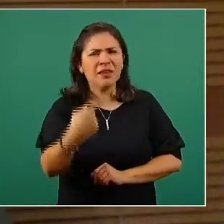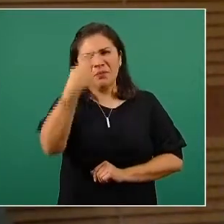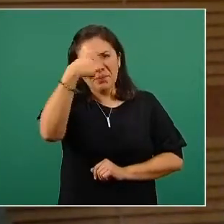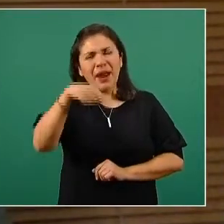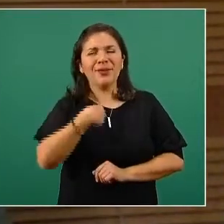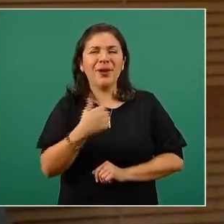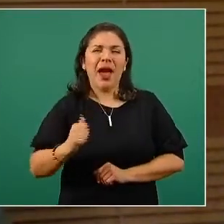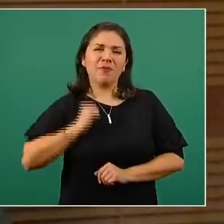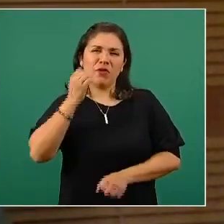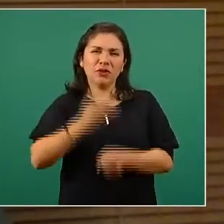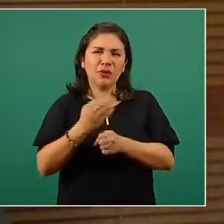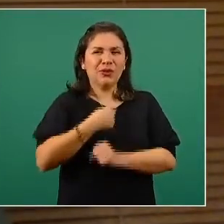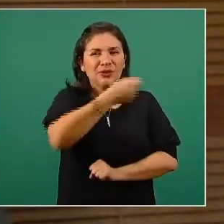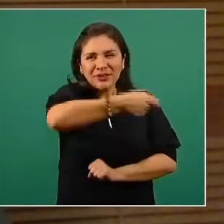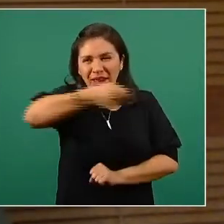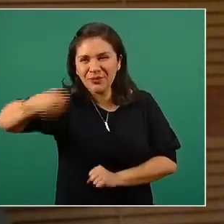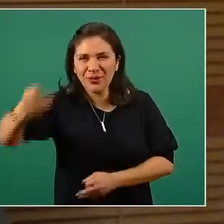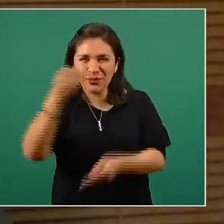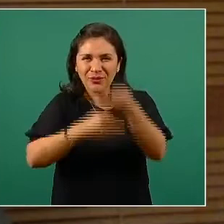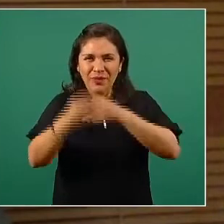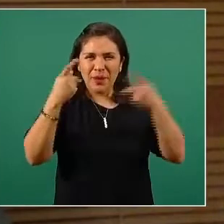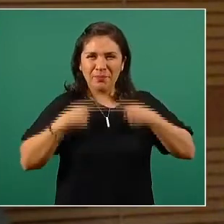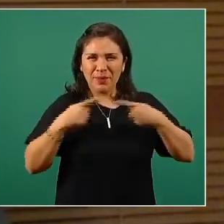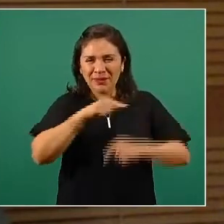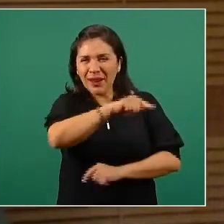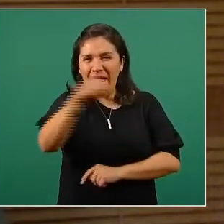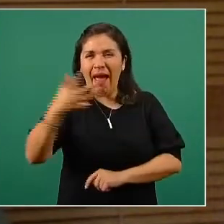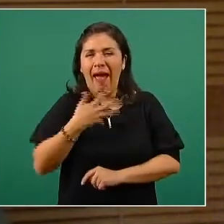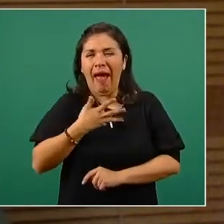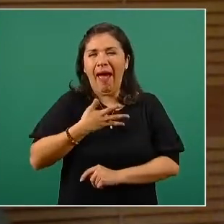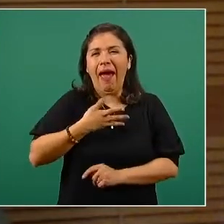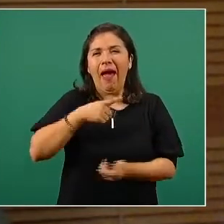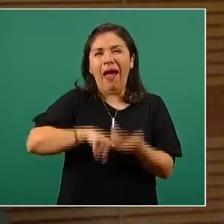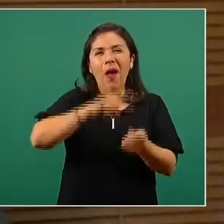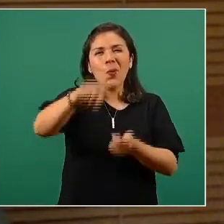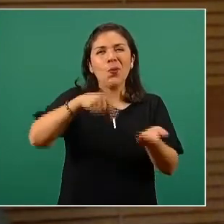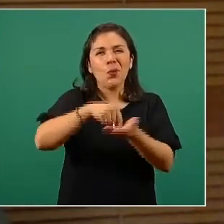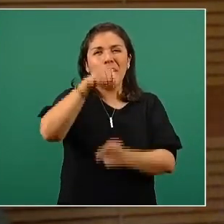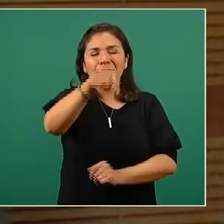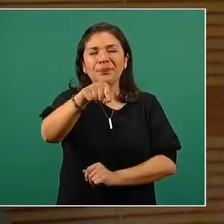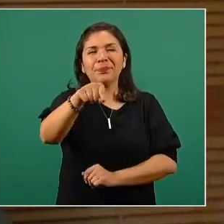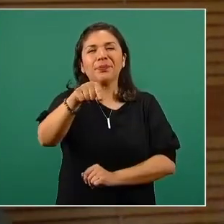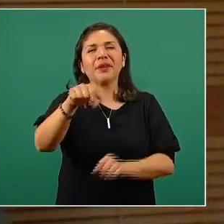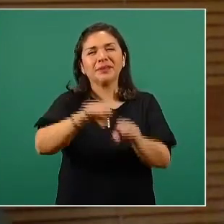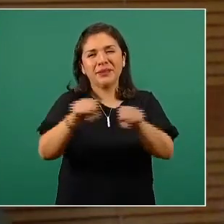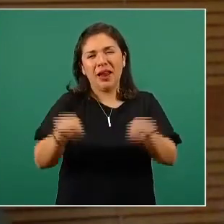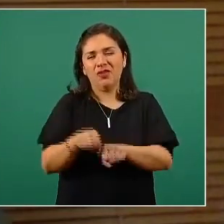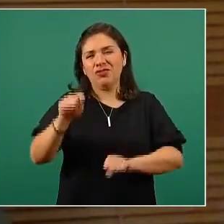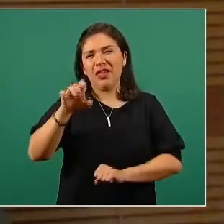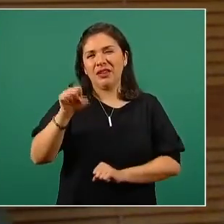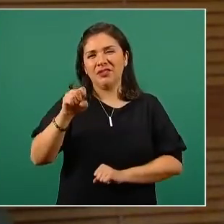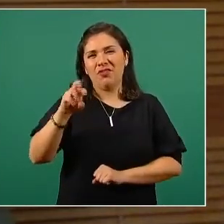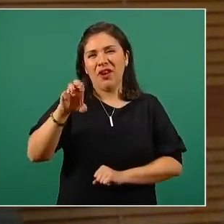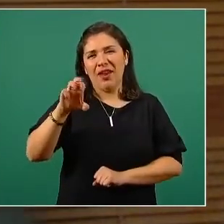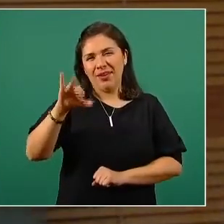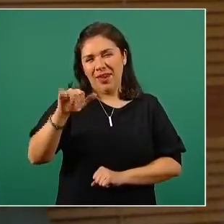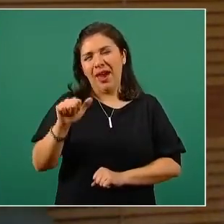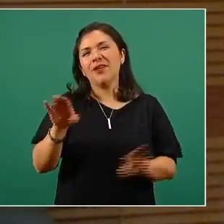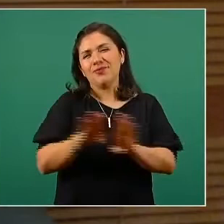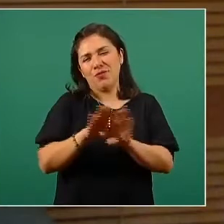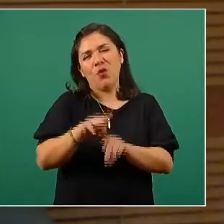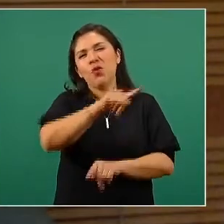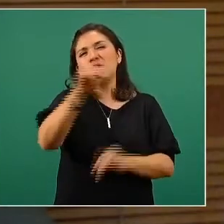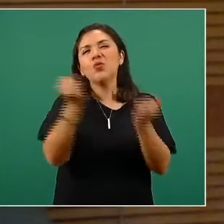para saludar a todas y todos, tanto ahí en el salón de tesorería como en cada quien en